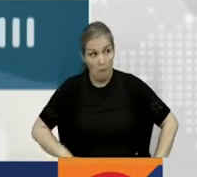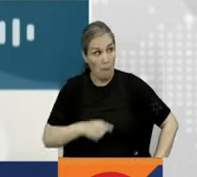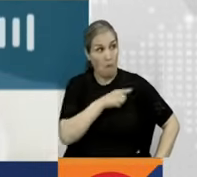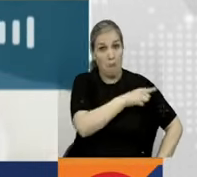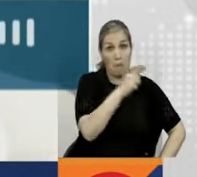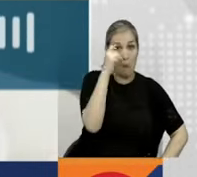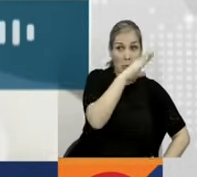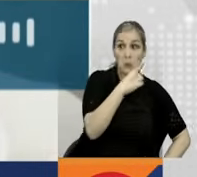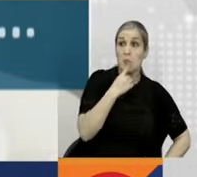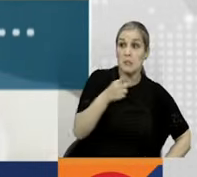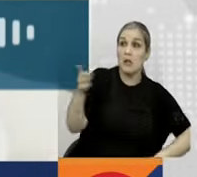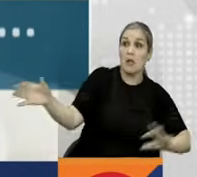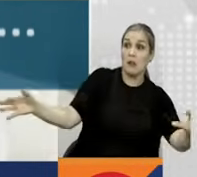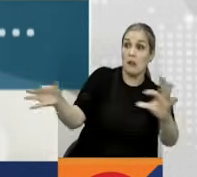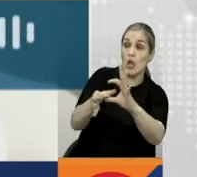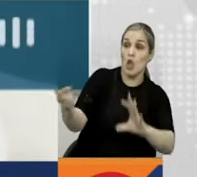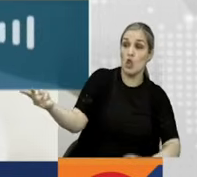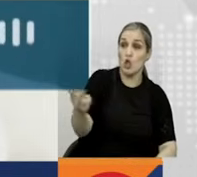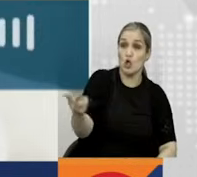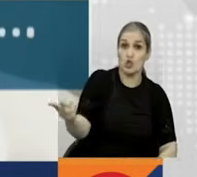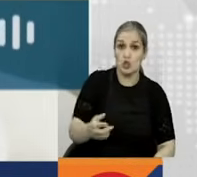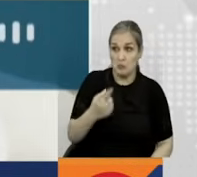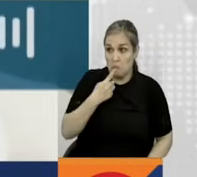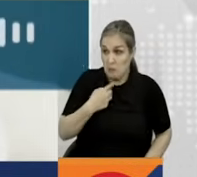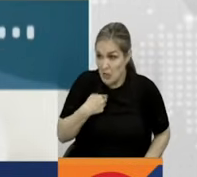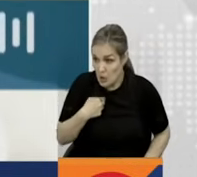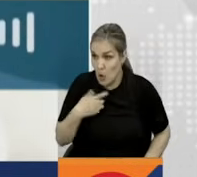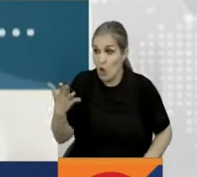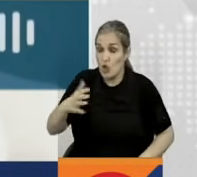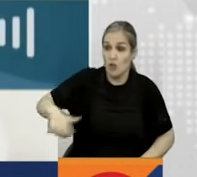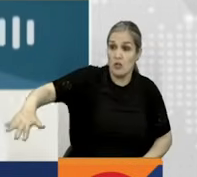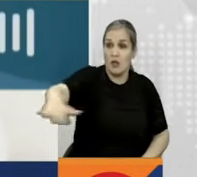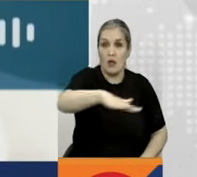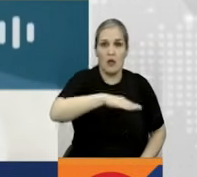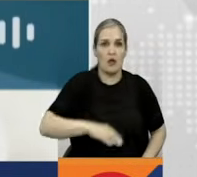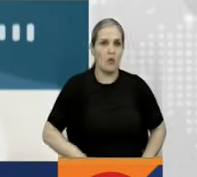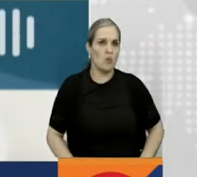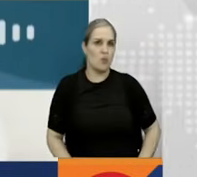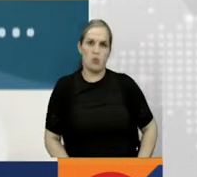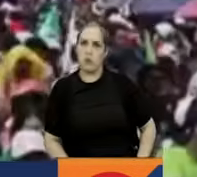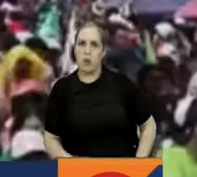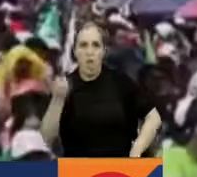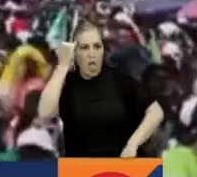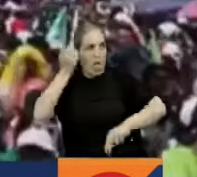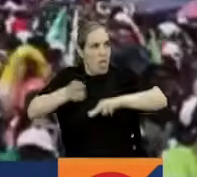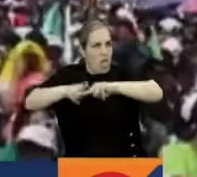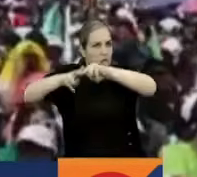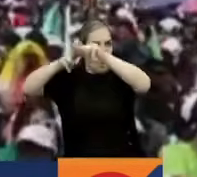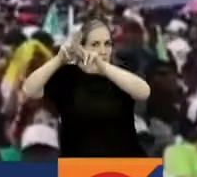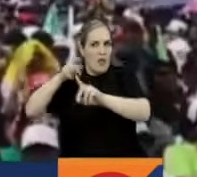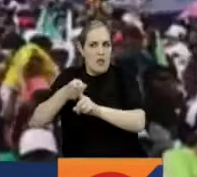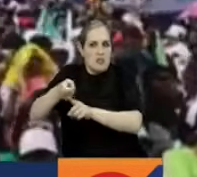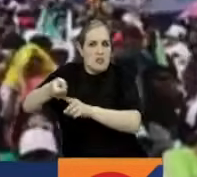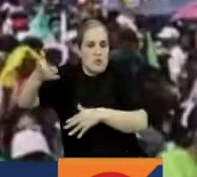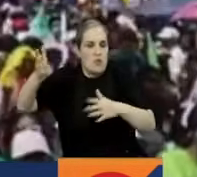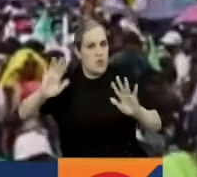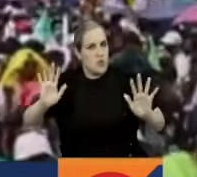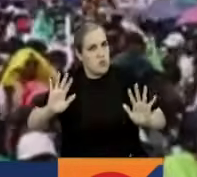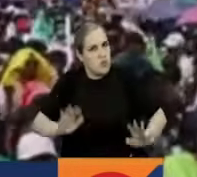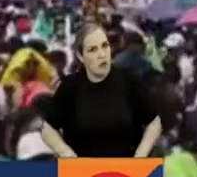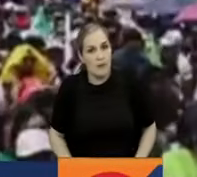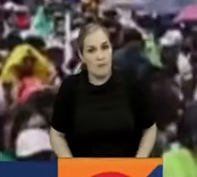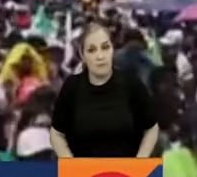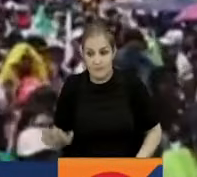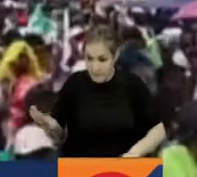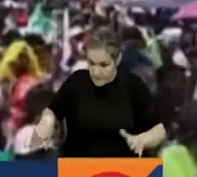usted sería uno de los aliados de Macaco en el departamento de Risaralda. No, le están creando un prontuario. Ha pasado